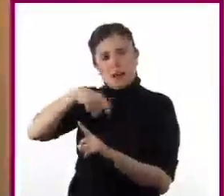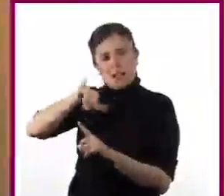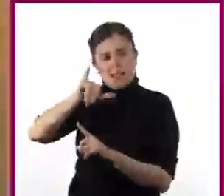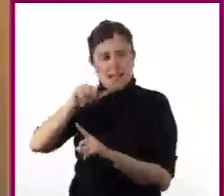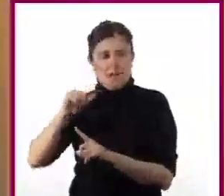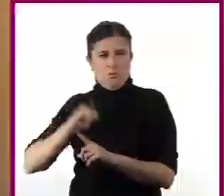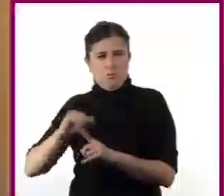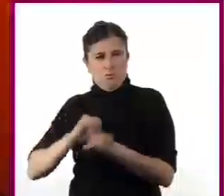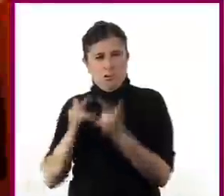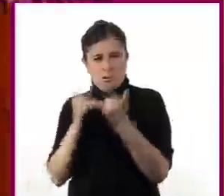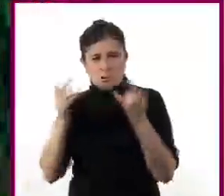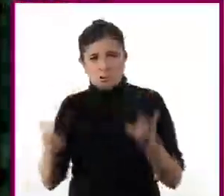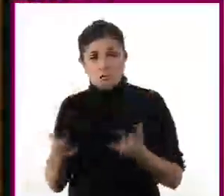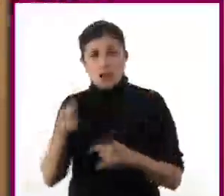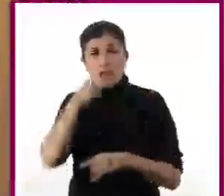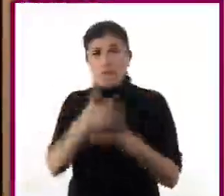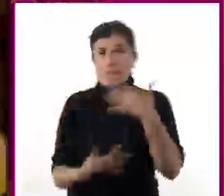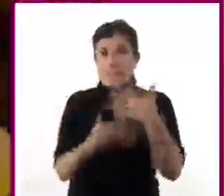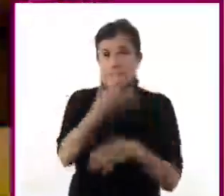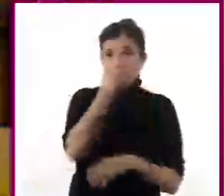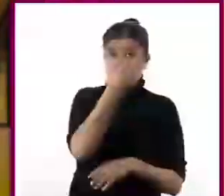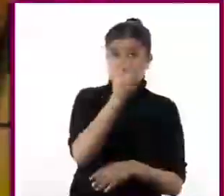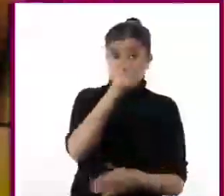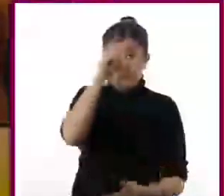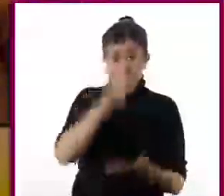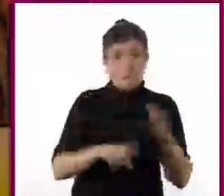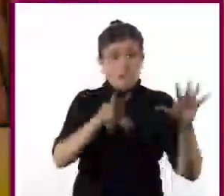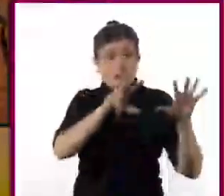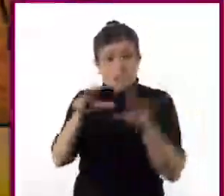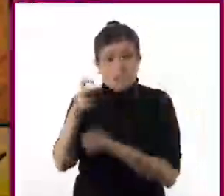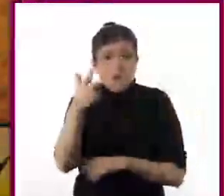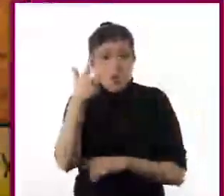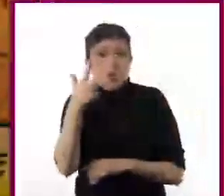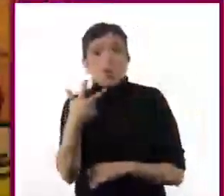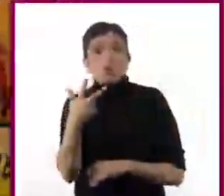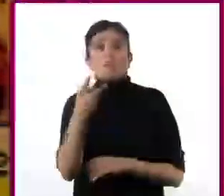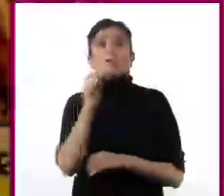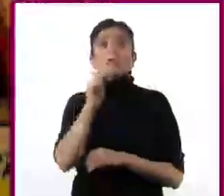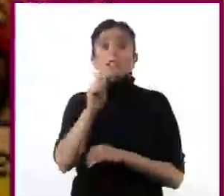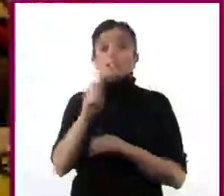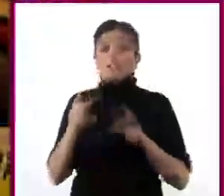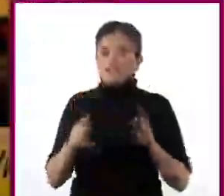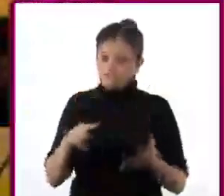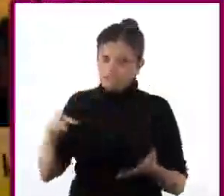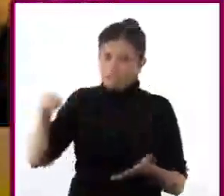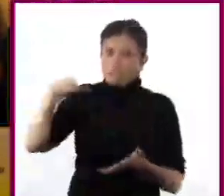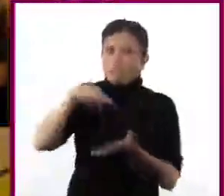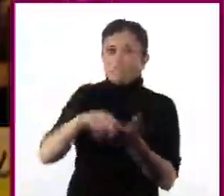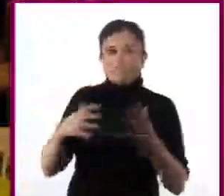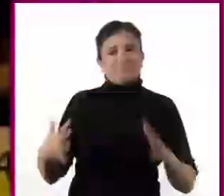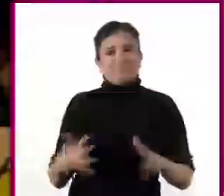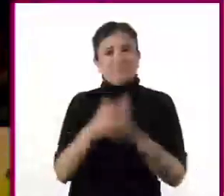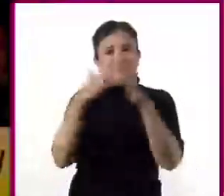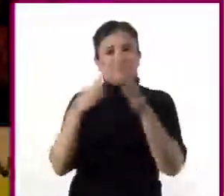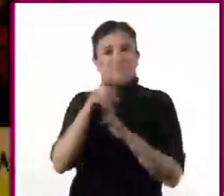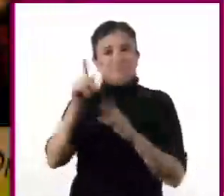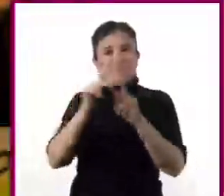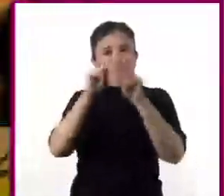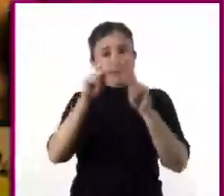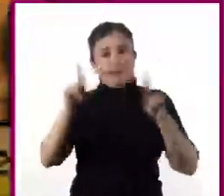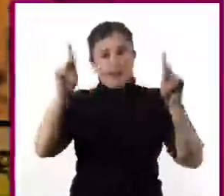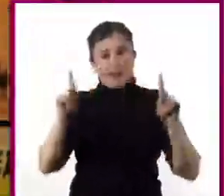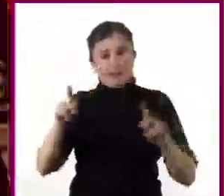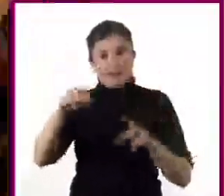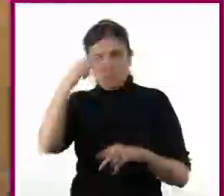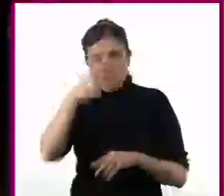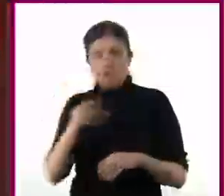se organizaron y el 15 de septiembre de 1808 tomaron por asalto el Real Palacio de México y depusieron al